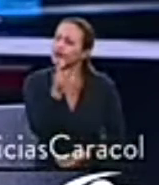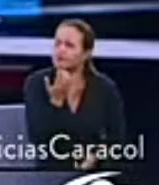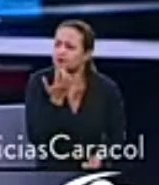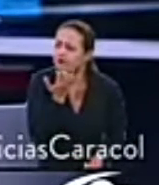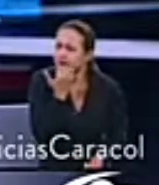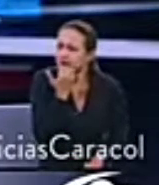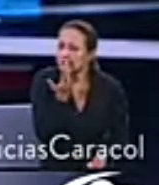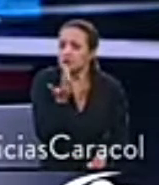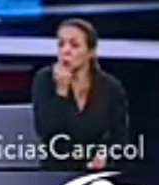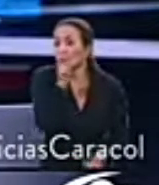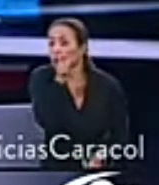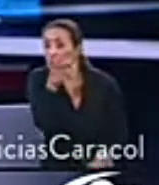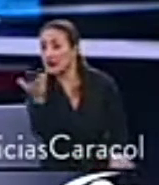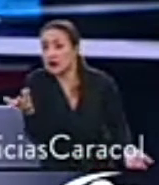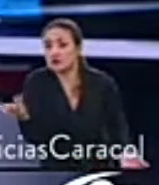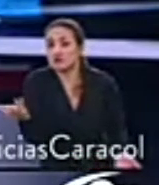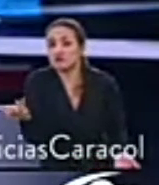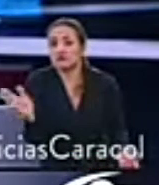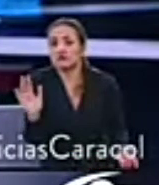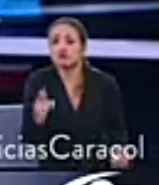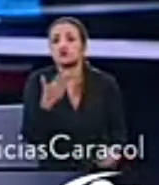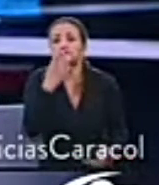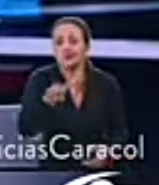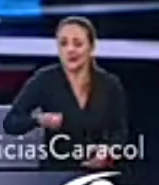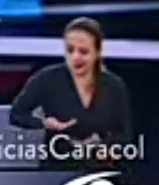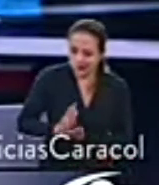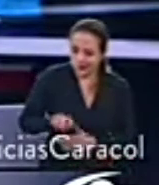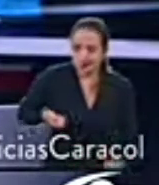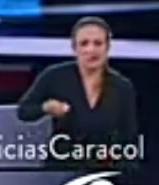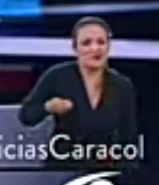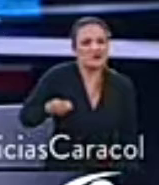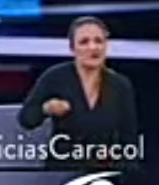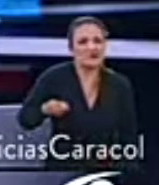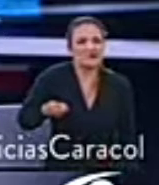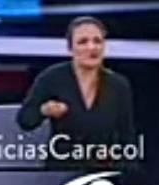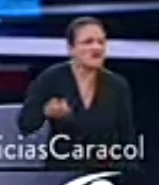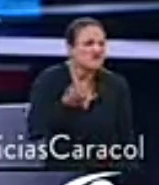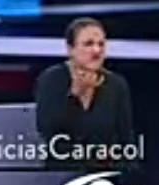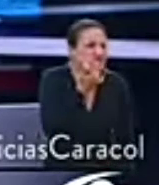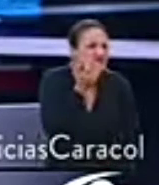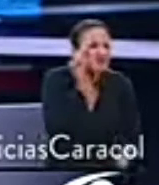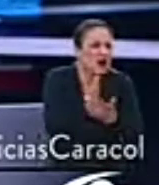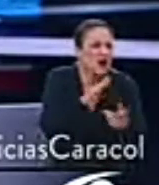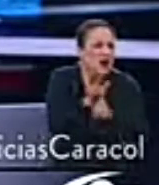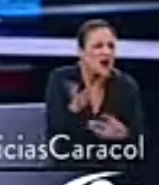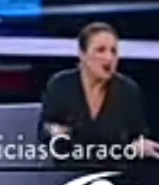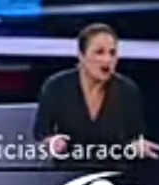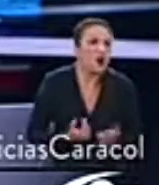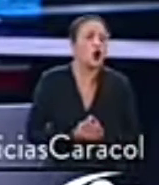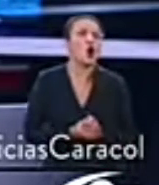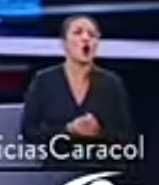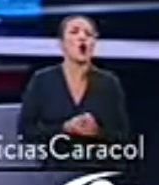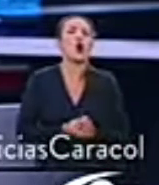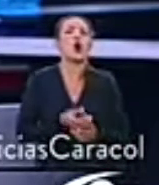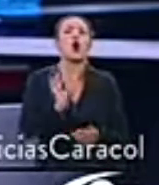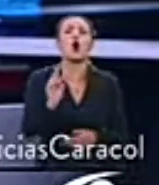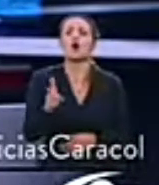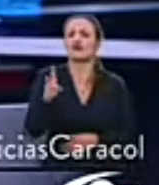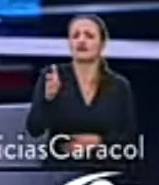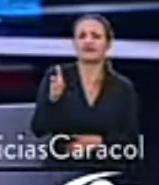por alguna razón u otra, lleva un cuchillo. ¿Qué le pasaría si usted en algún momento lleva un